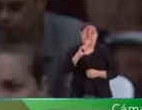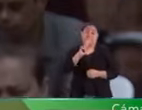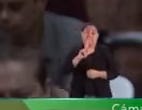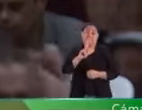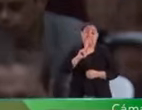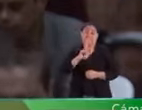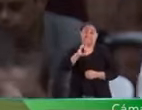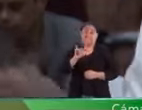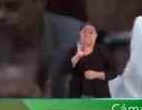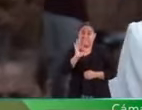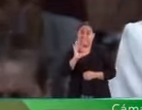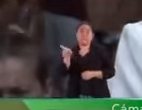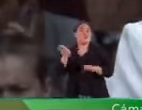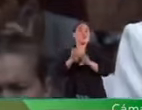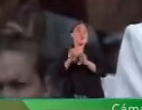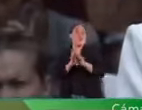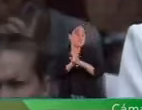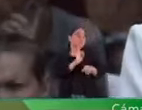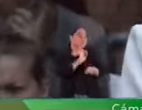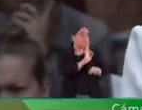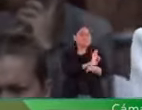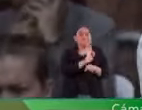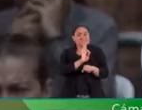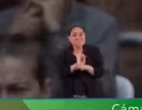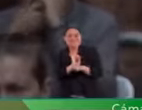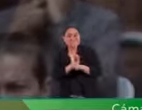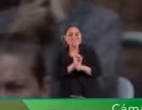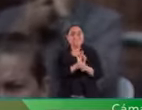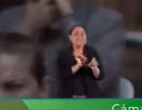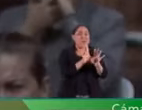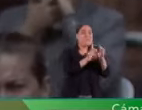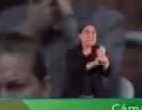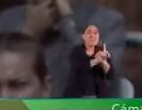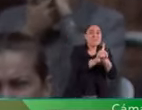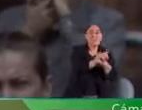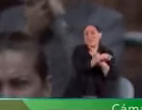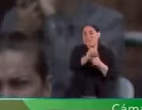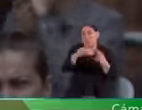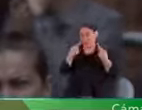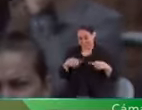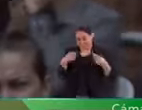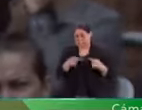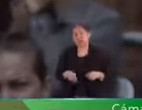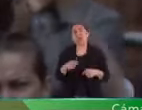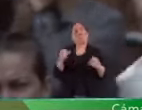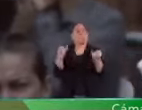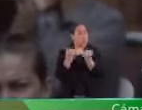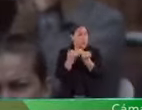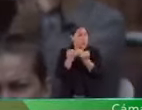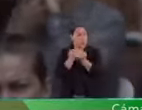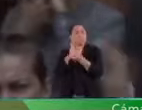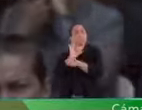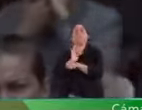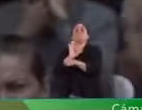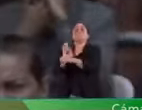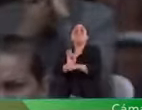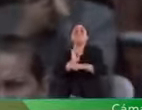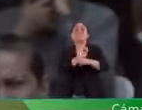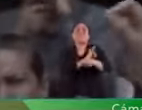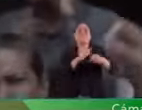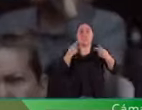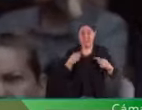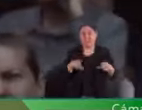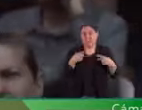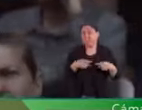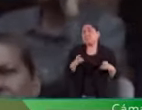guardián entre los pleitos de particulares, pero también es el defensor de las personas frente a los